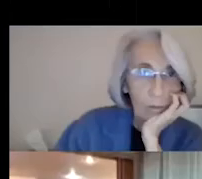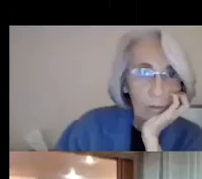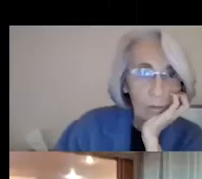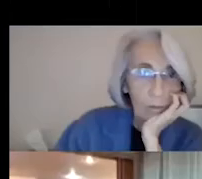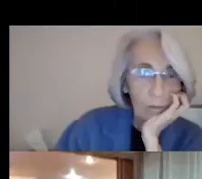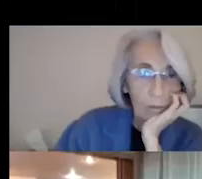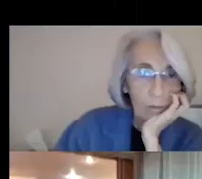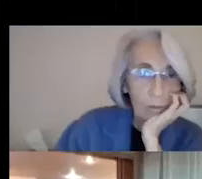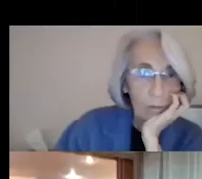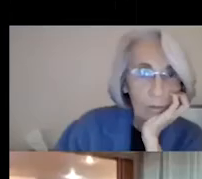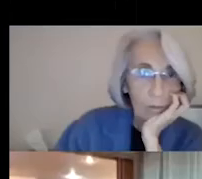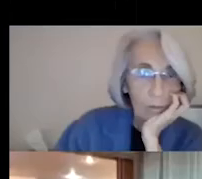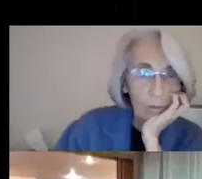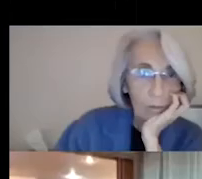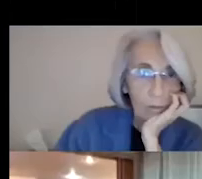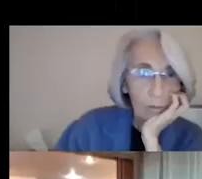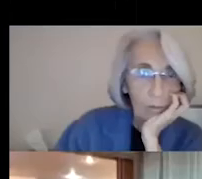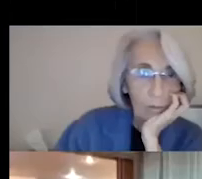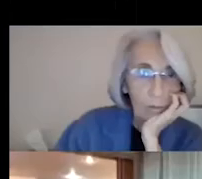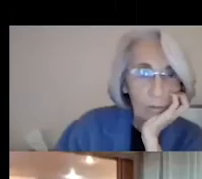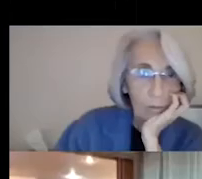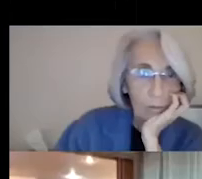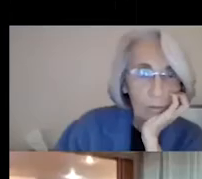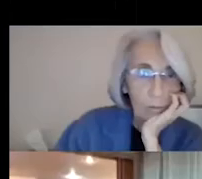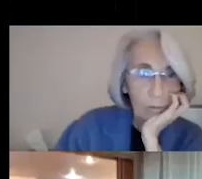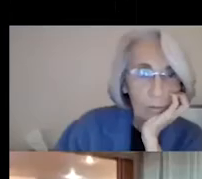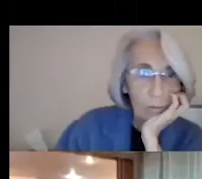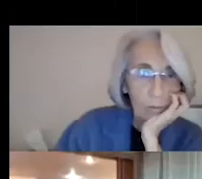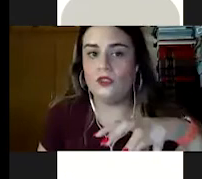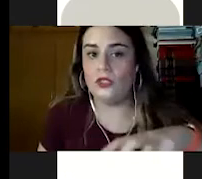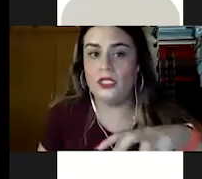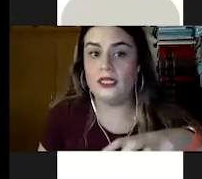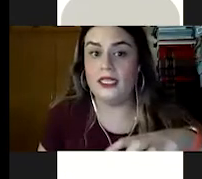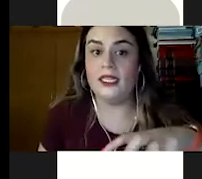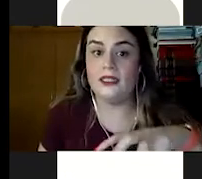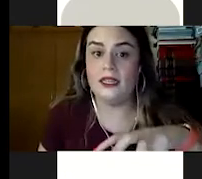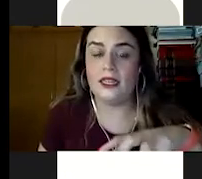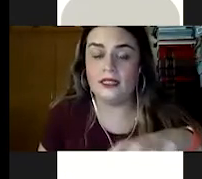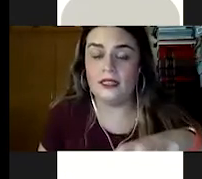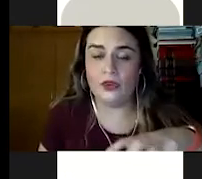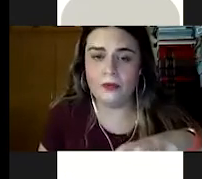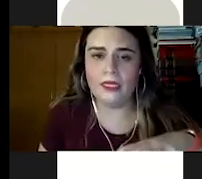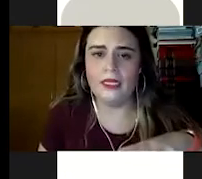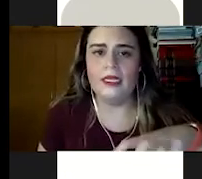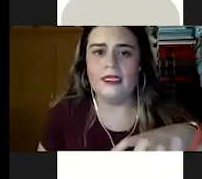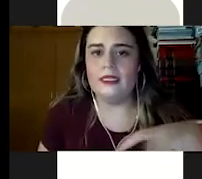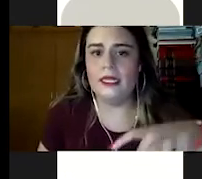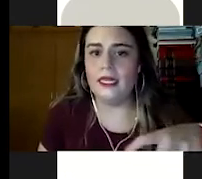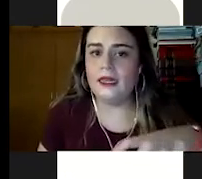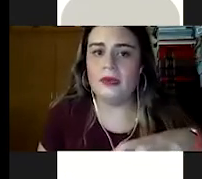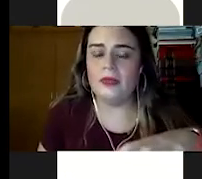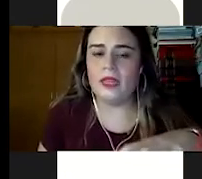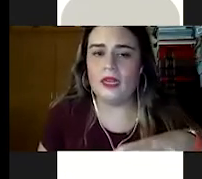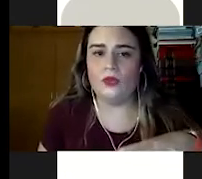¿no? Los países donantes le decían a los países más pobres que pues las cosas se tenían que hacer de esa forma, se tenían